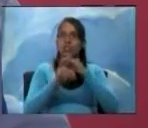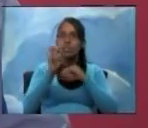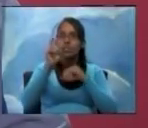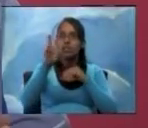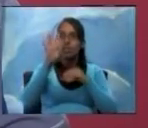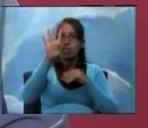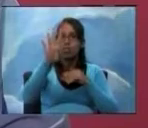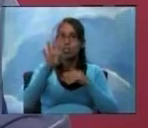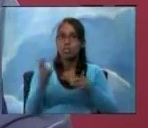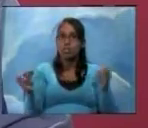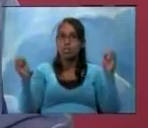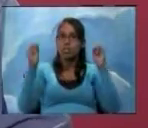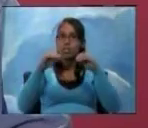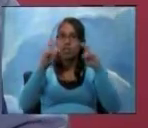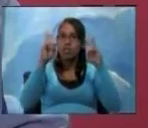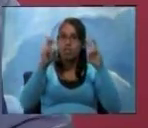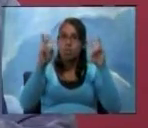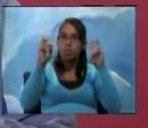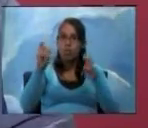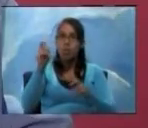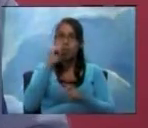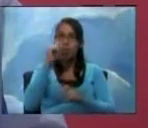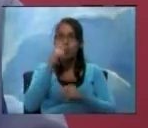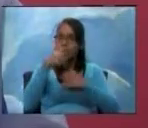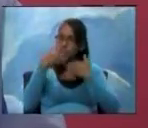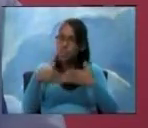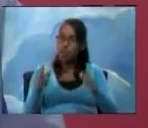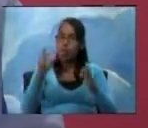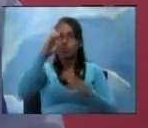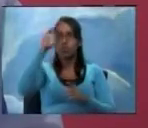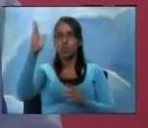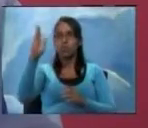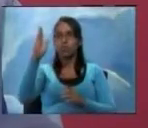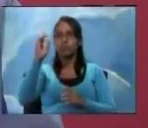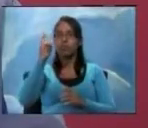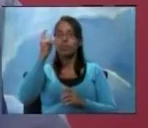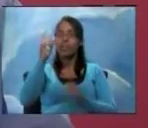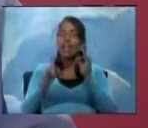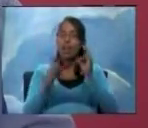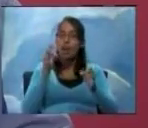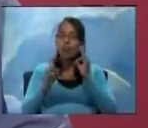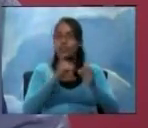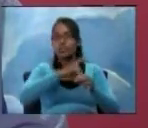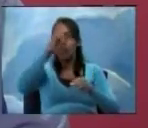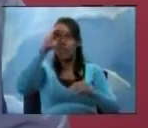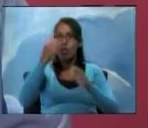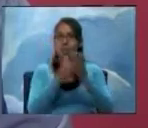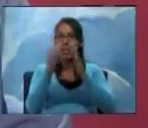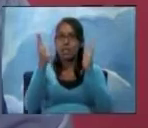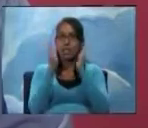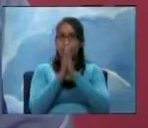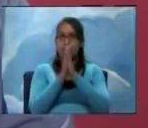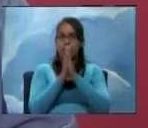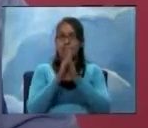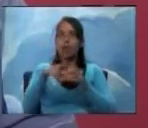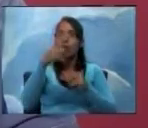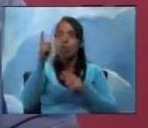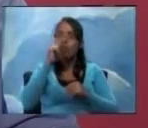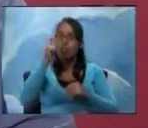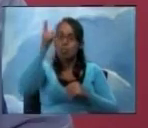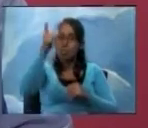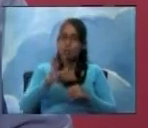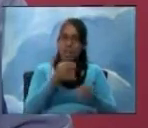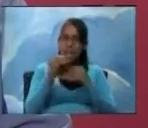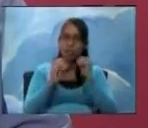y vestíos del nuevo hombre, según Dios, y la justicia de Dios y la santidad. Cuando el hombre fue creado